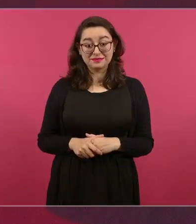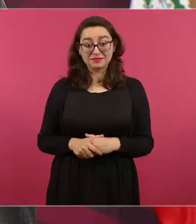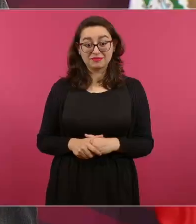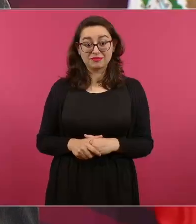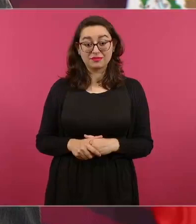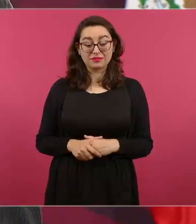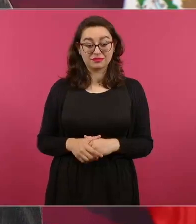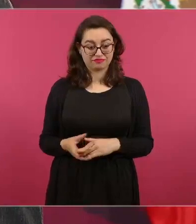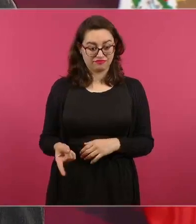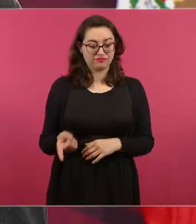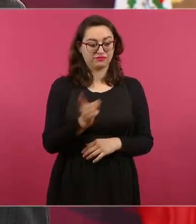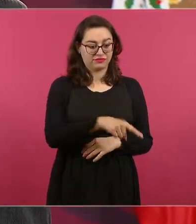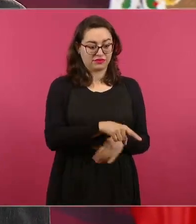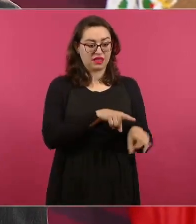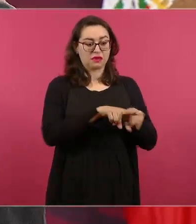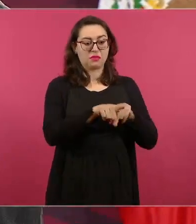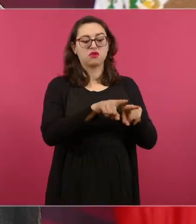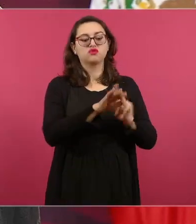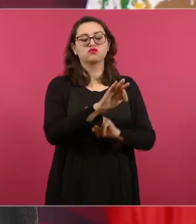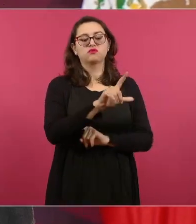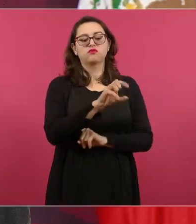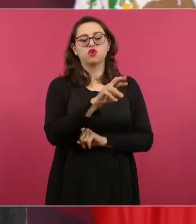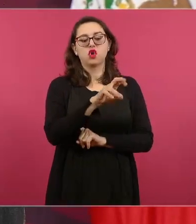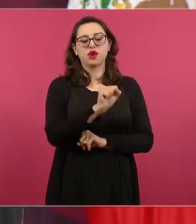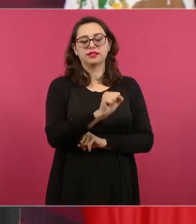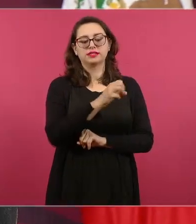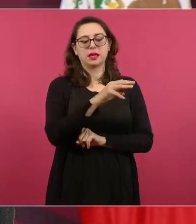1813, y los Flores Magón en